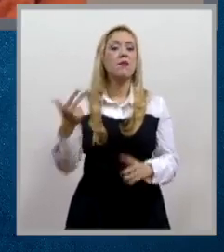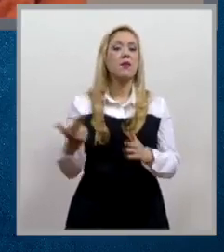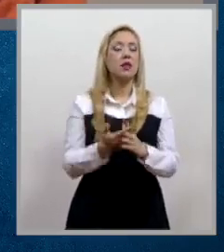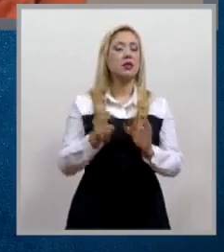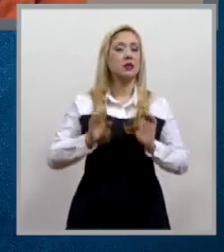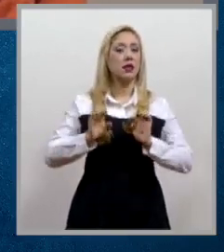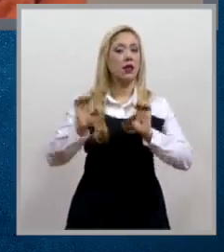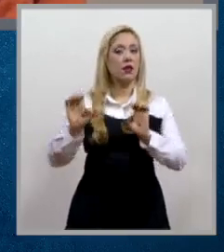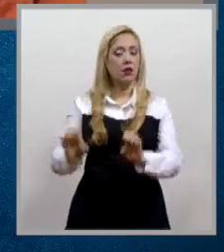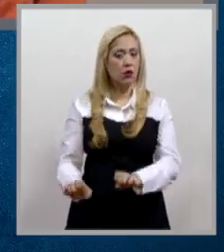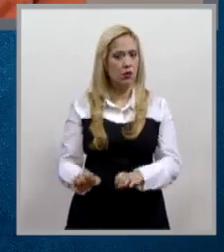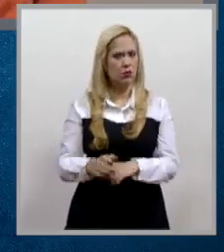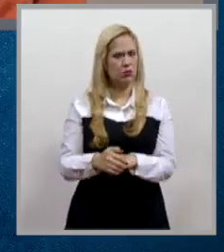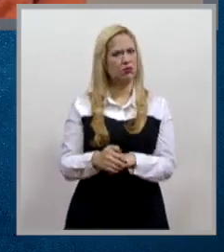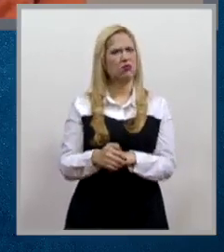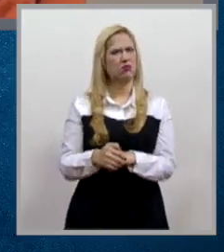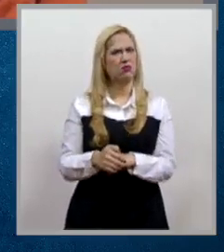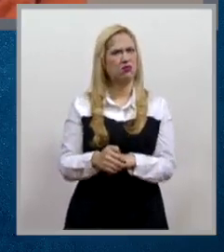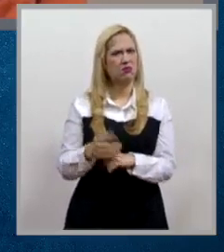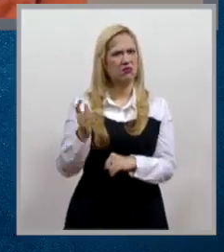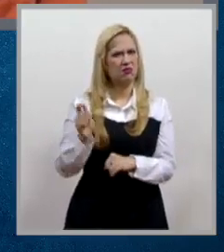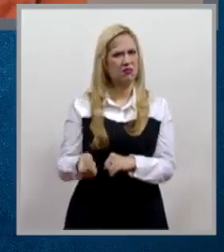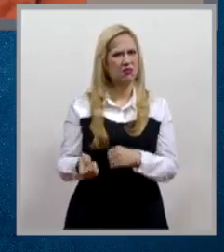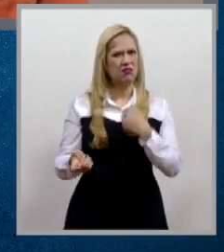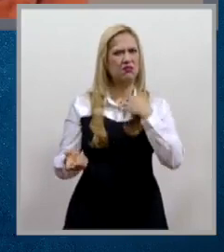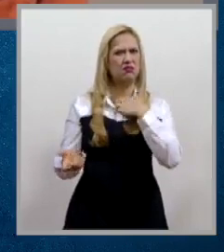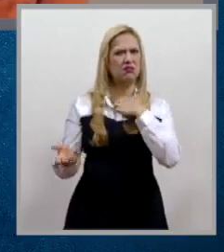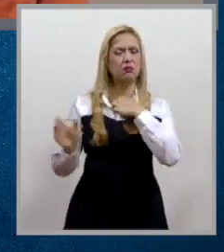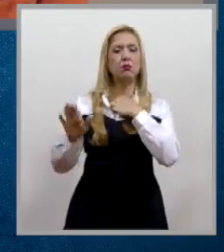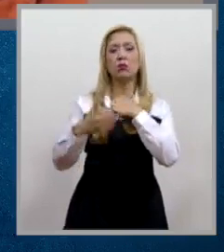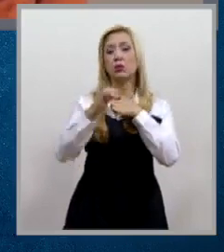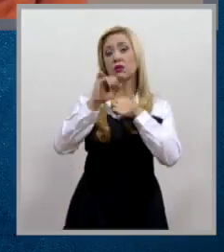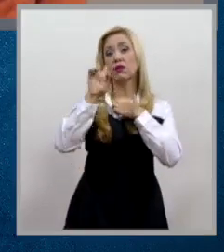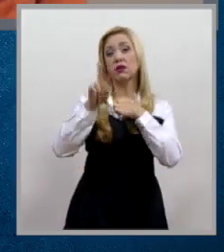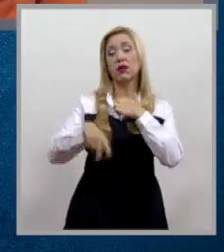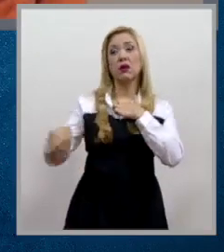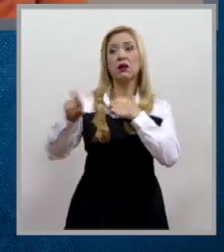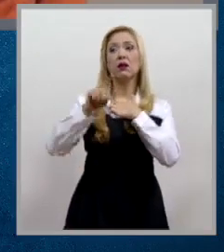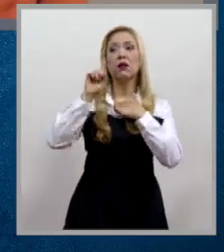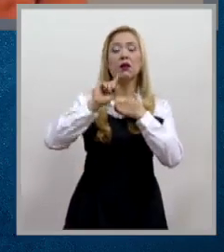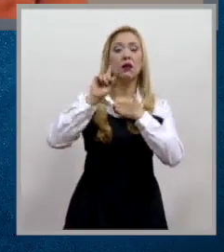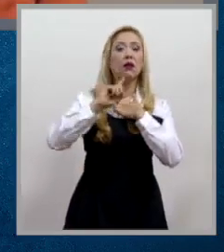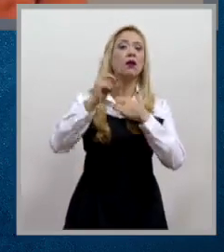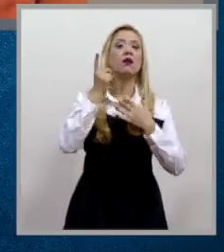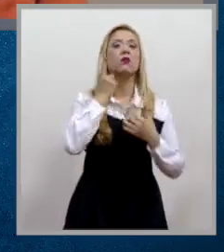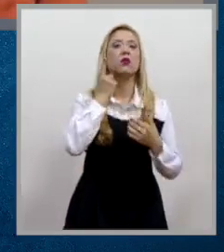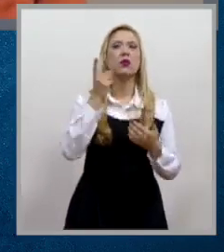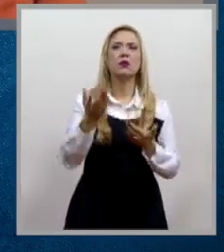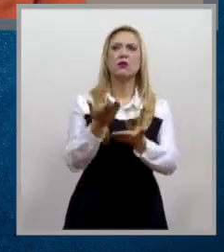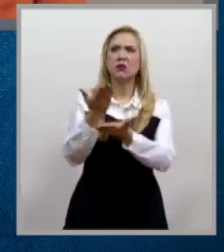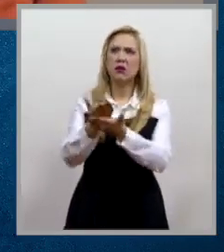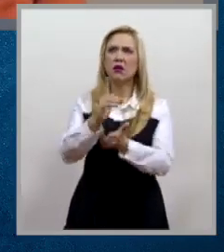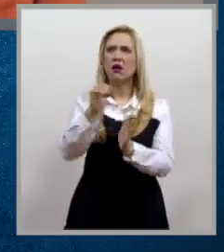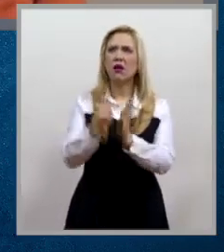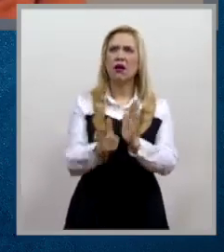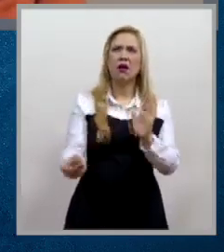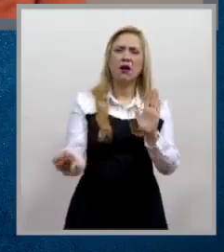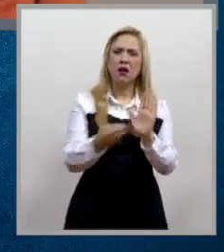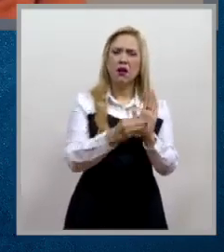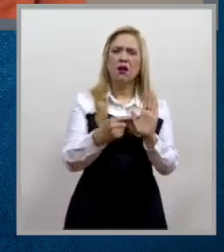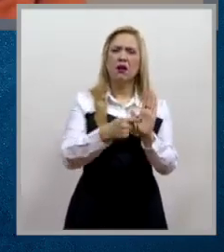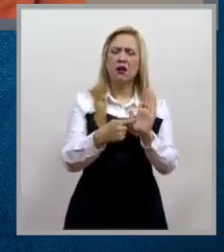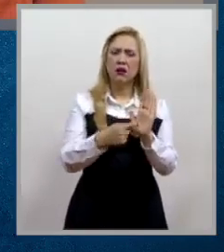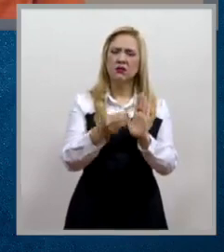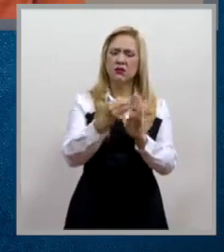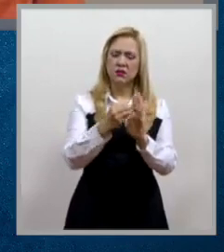de la propuesta que las legisladoras hicieron en el momento de plasmar justo estas